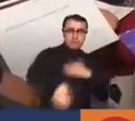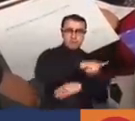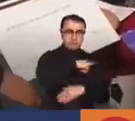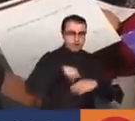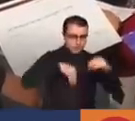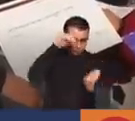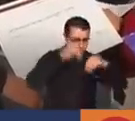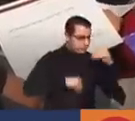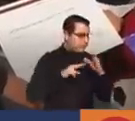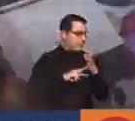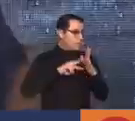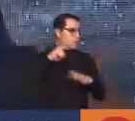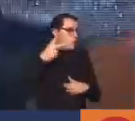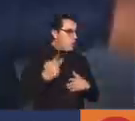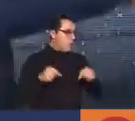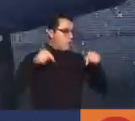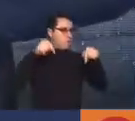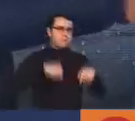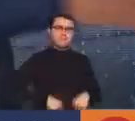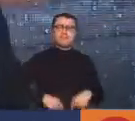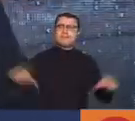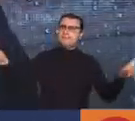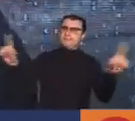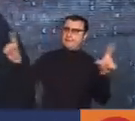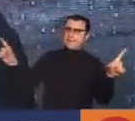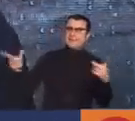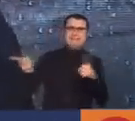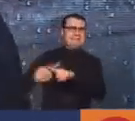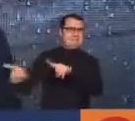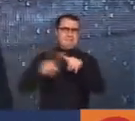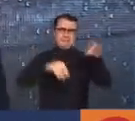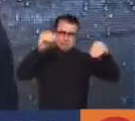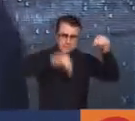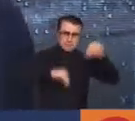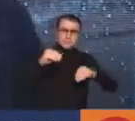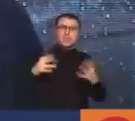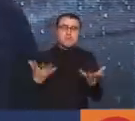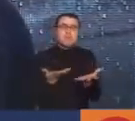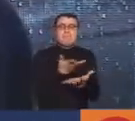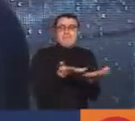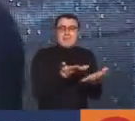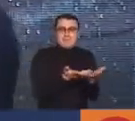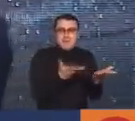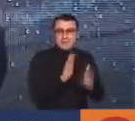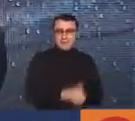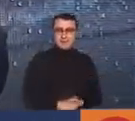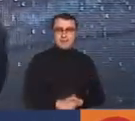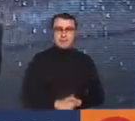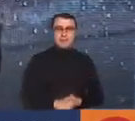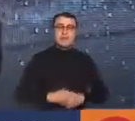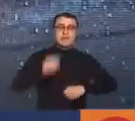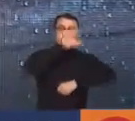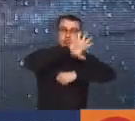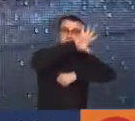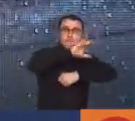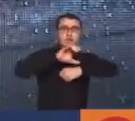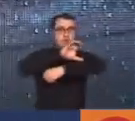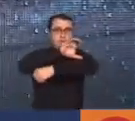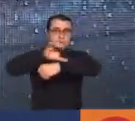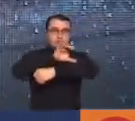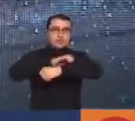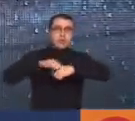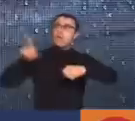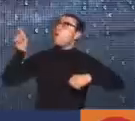estas tecnologías que hay aquí, el televisor, todo esto se hace con matemáticas. Los software, los computadores,